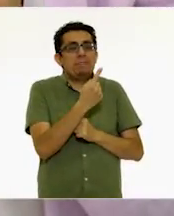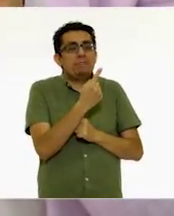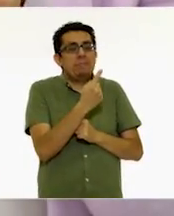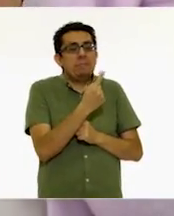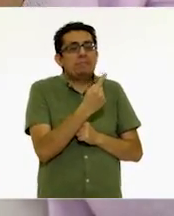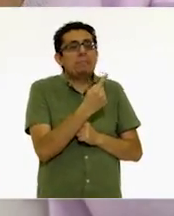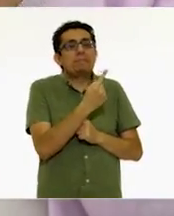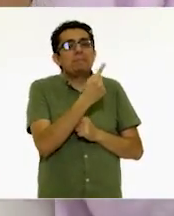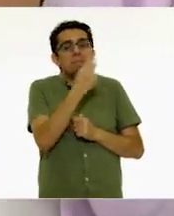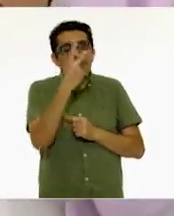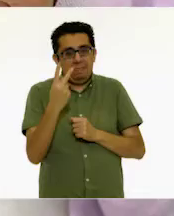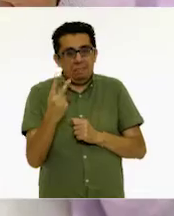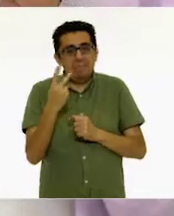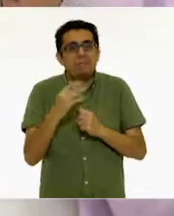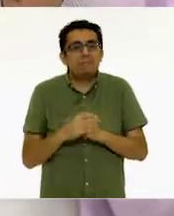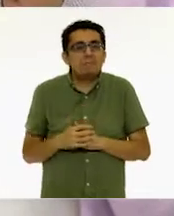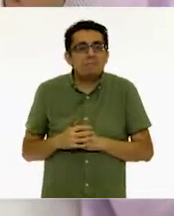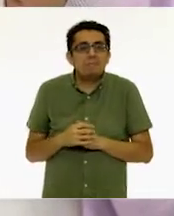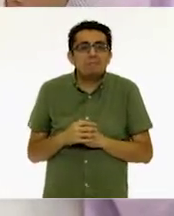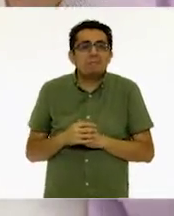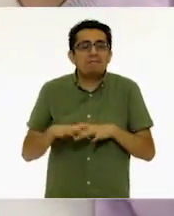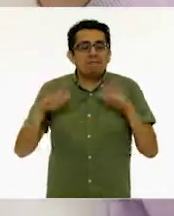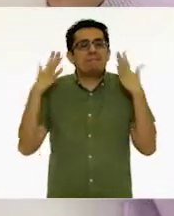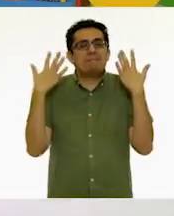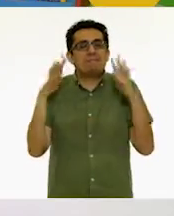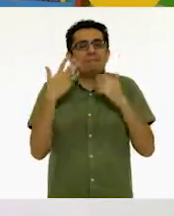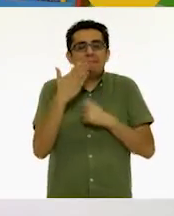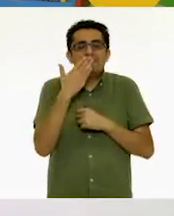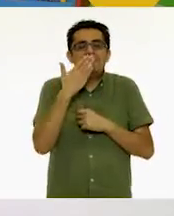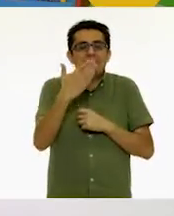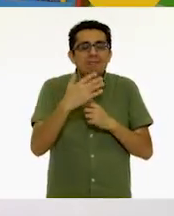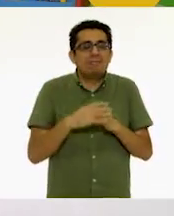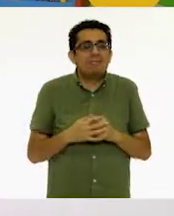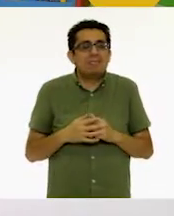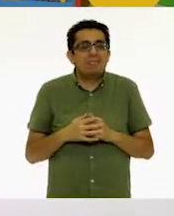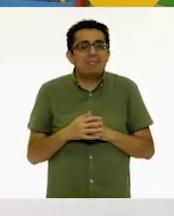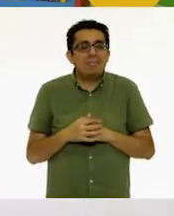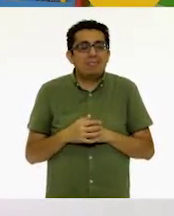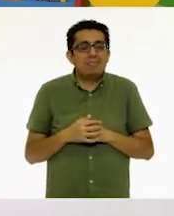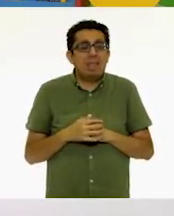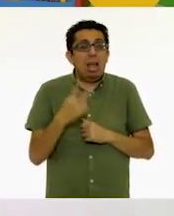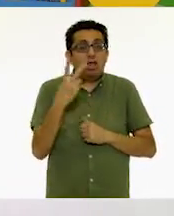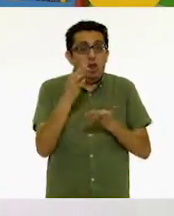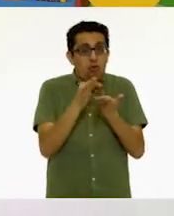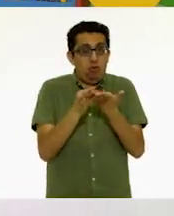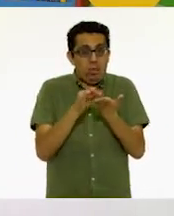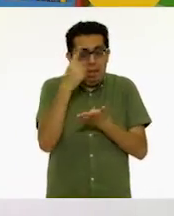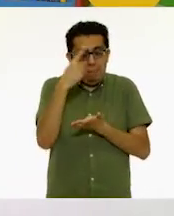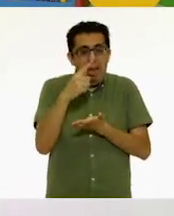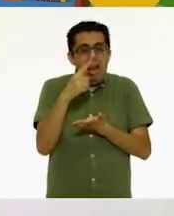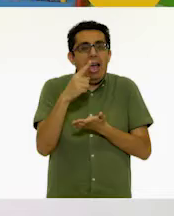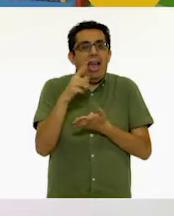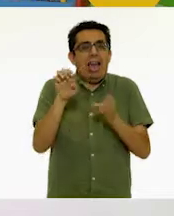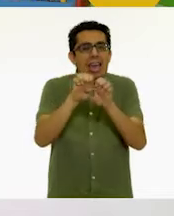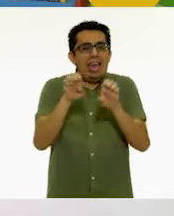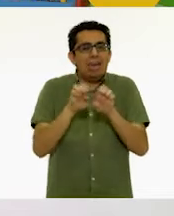y dos. ¡Bien! ¡Bien! ¡Dos fichas para los